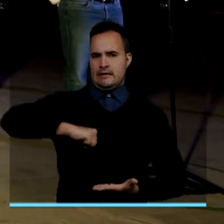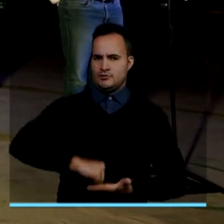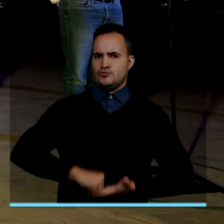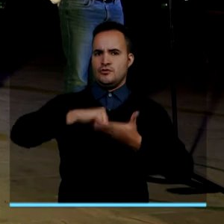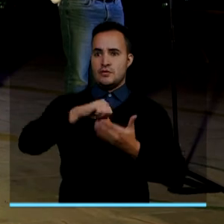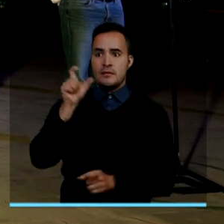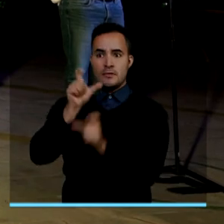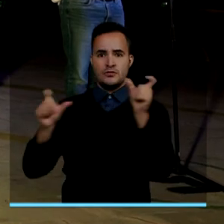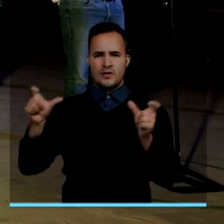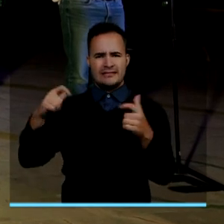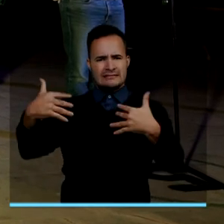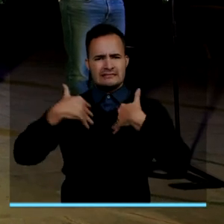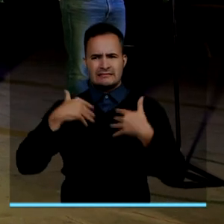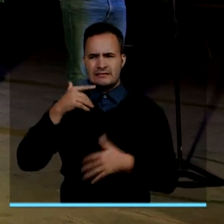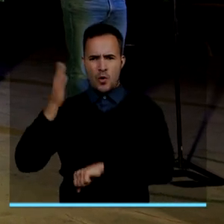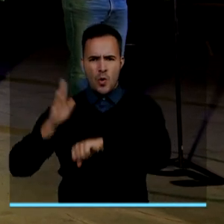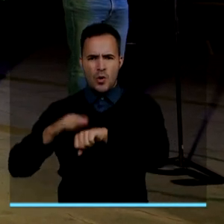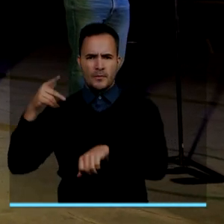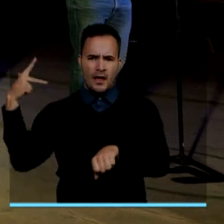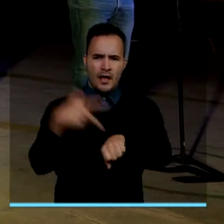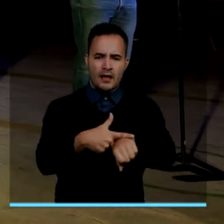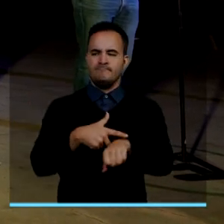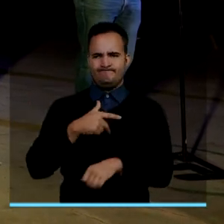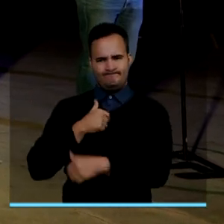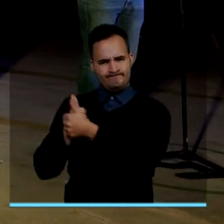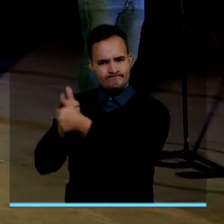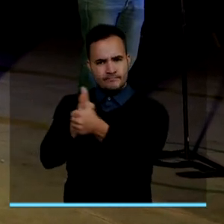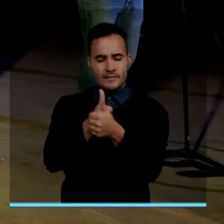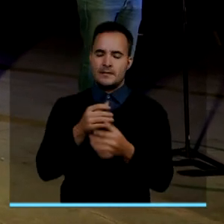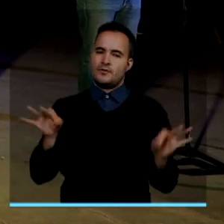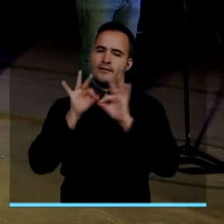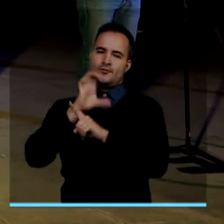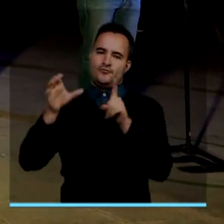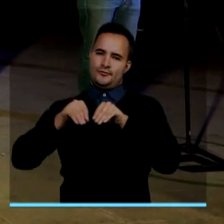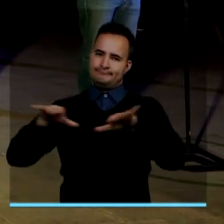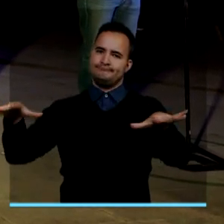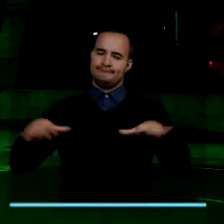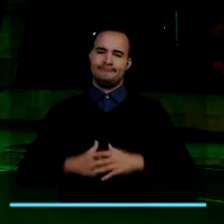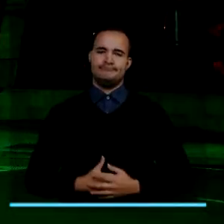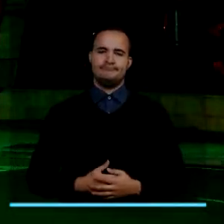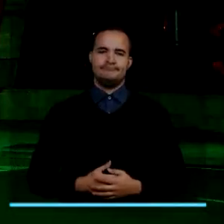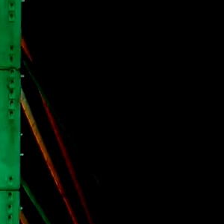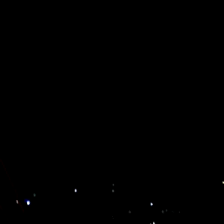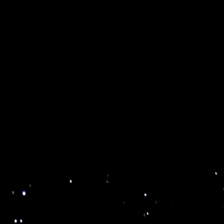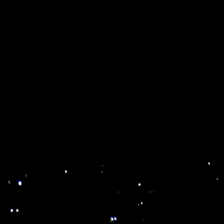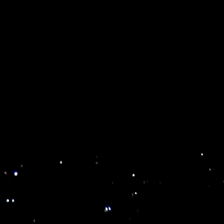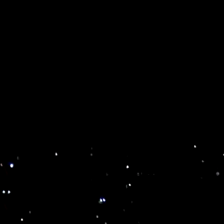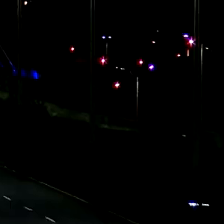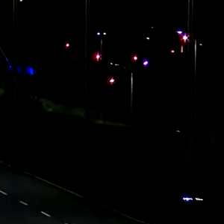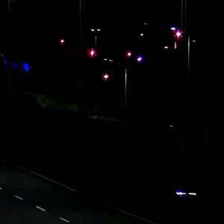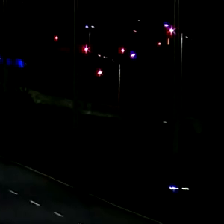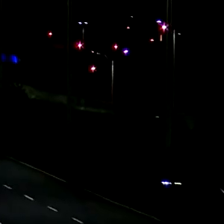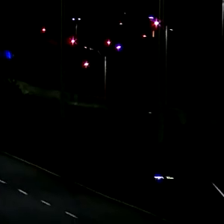necesario, persiguiendo a los victimarios, pero más importante, haciendo cultura.